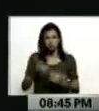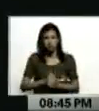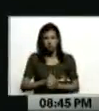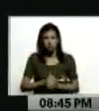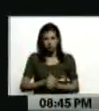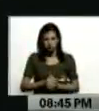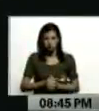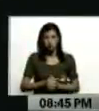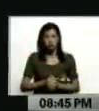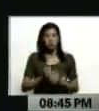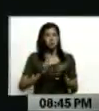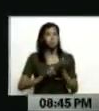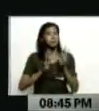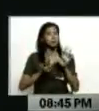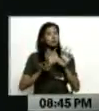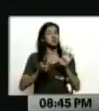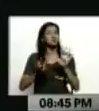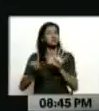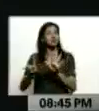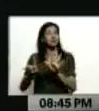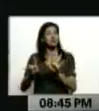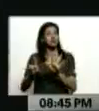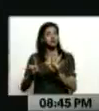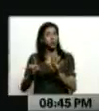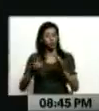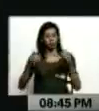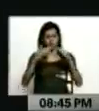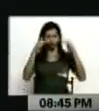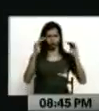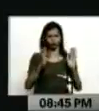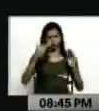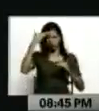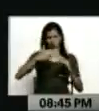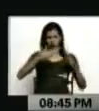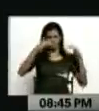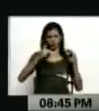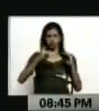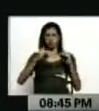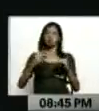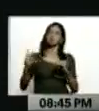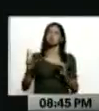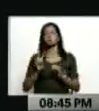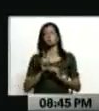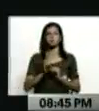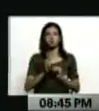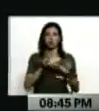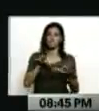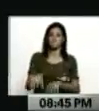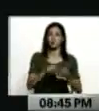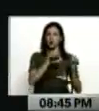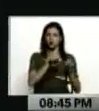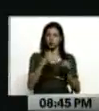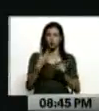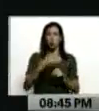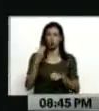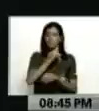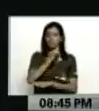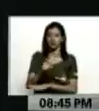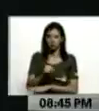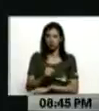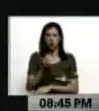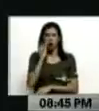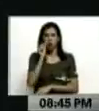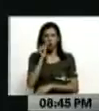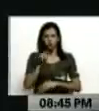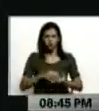asesinado año 76 al cabal muerto se lo llam y muerto Por eso cada vez que un